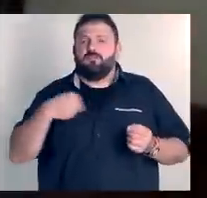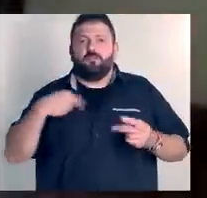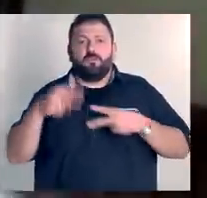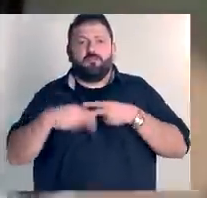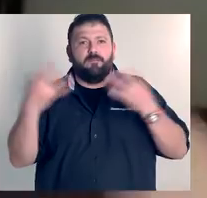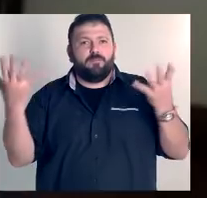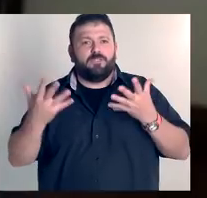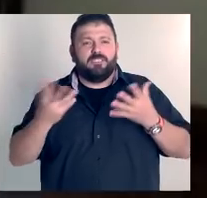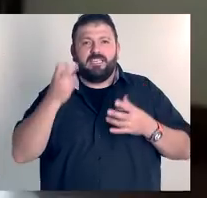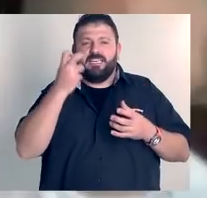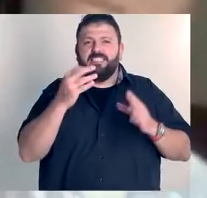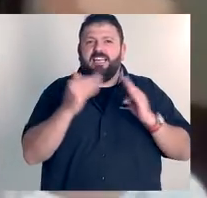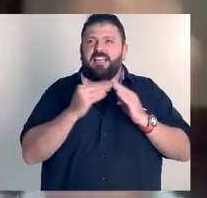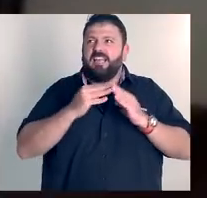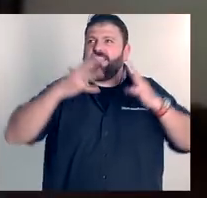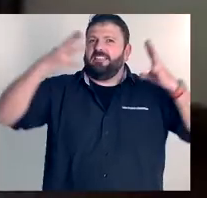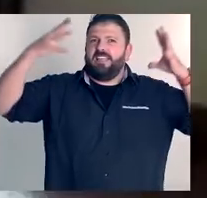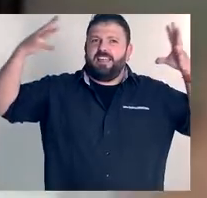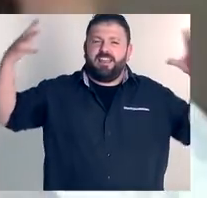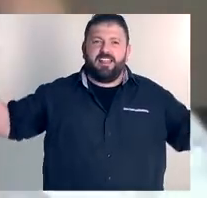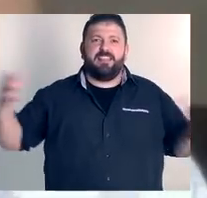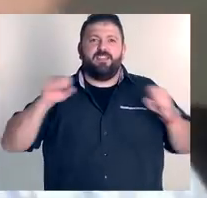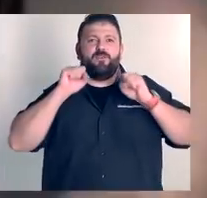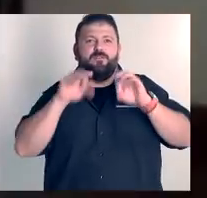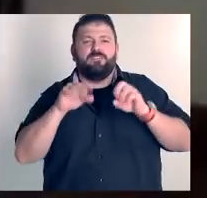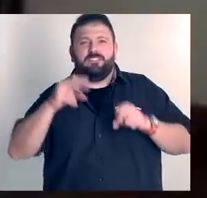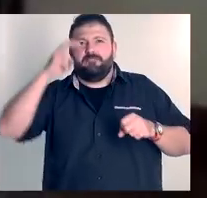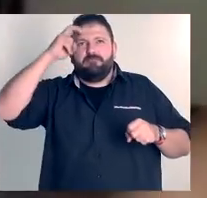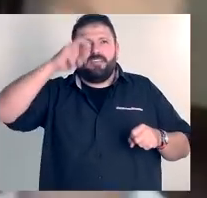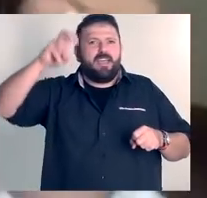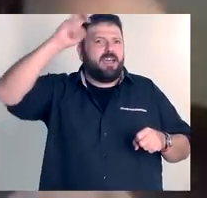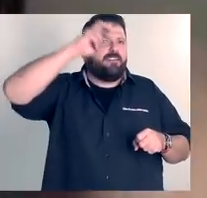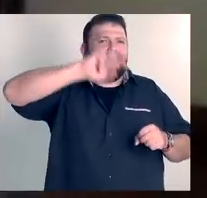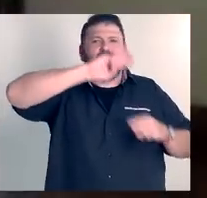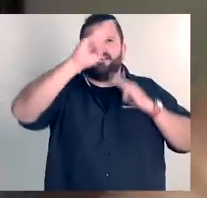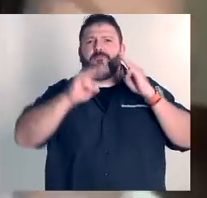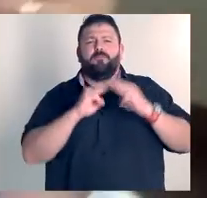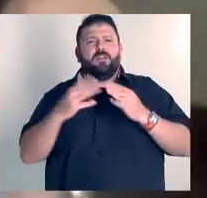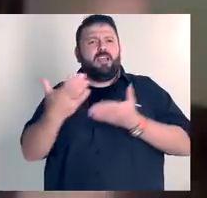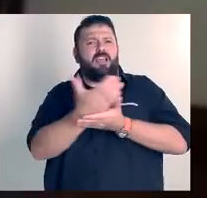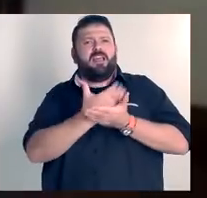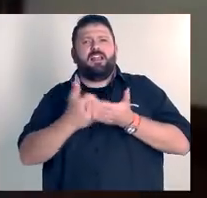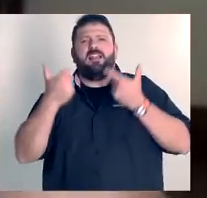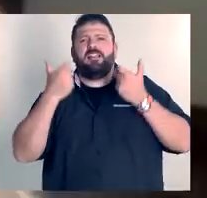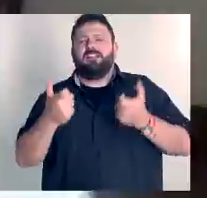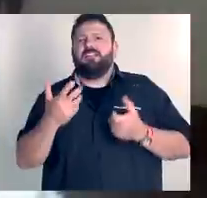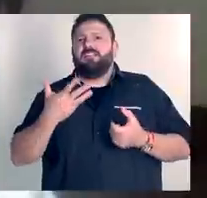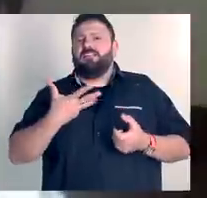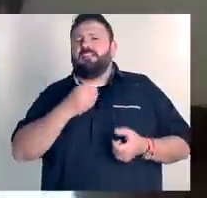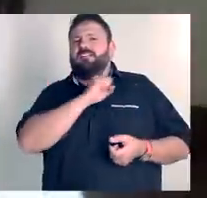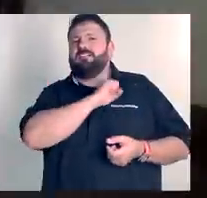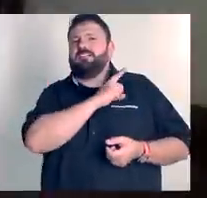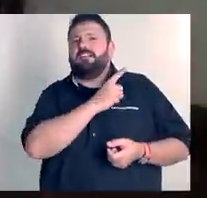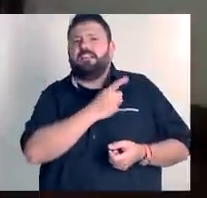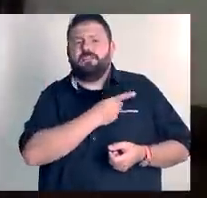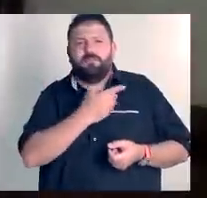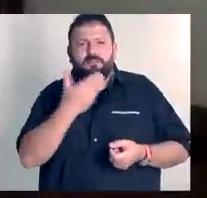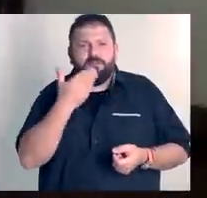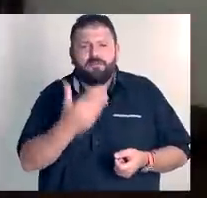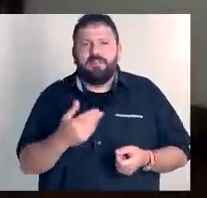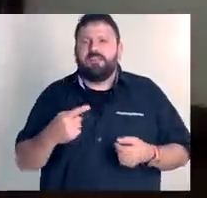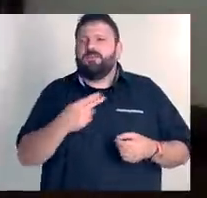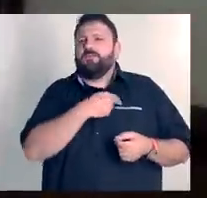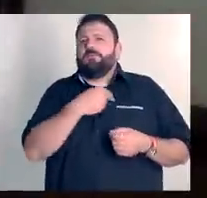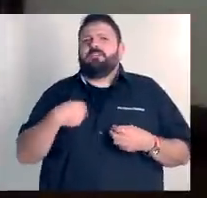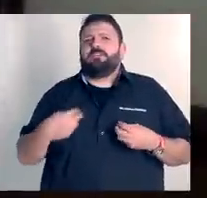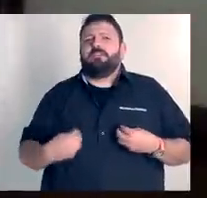casa con piscina, con sala de cine, voy a viajar por todo el mundo, vamos a ganar dinero, vamos a tener salud. Nuestras hijas van a vivir en un